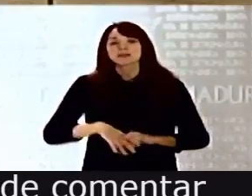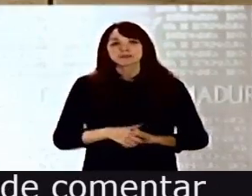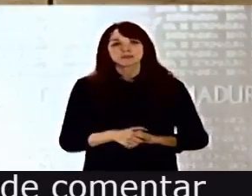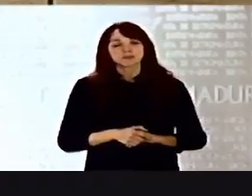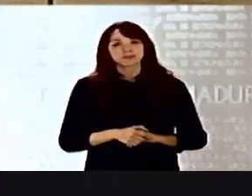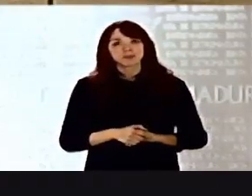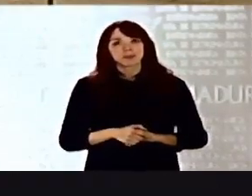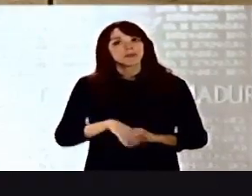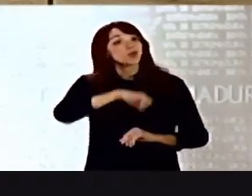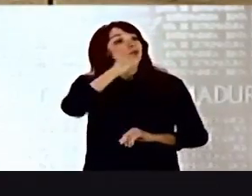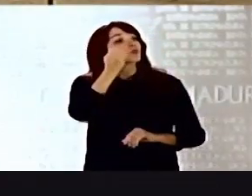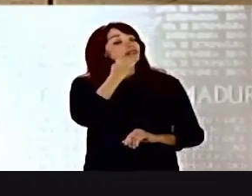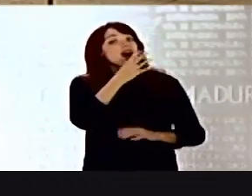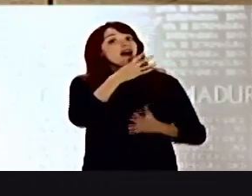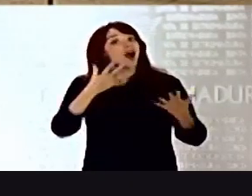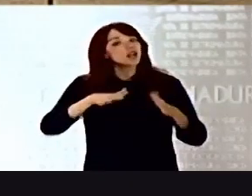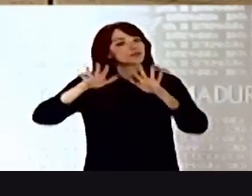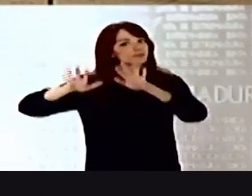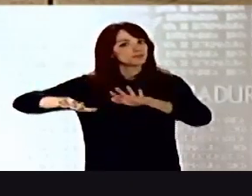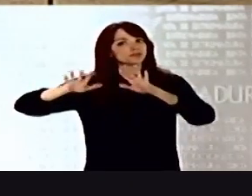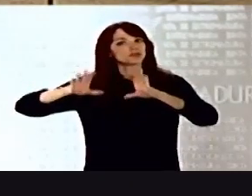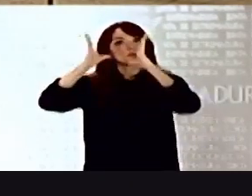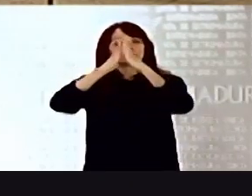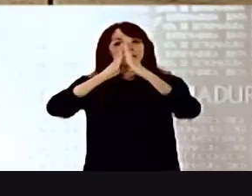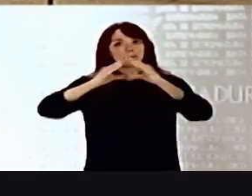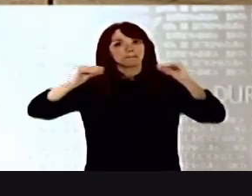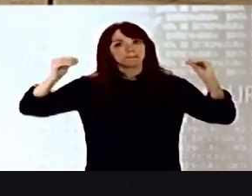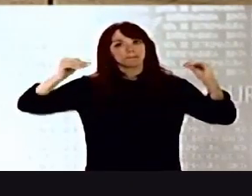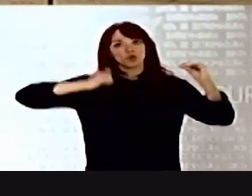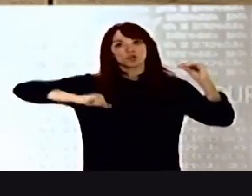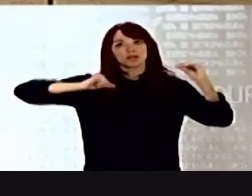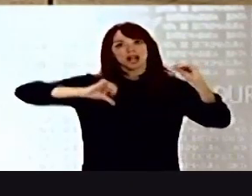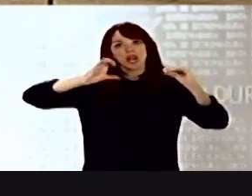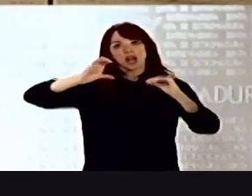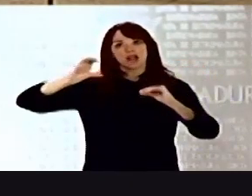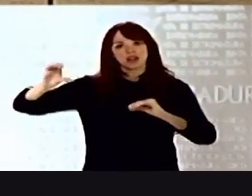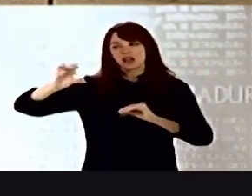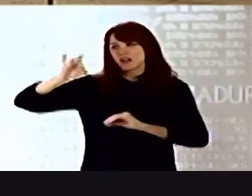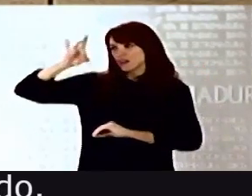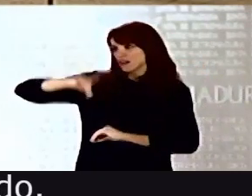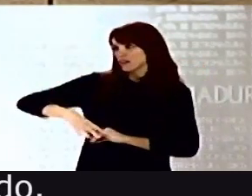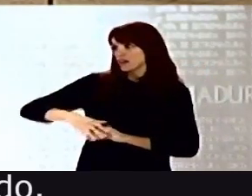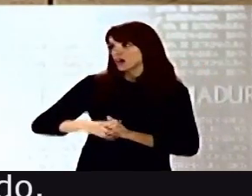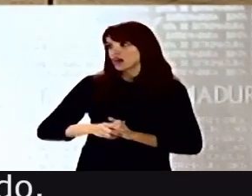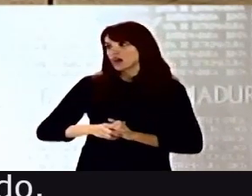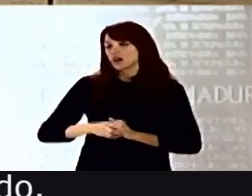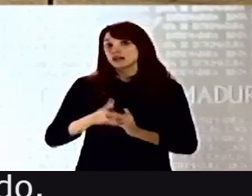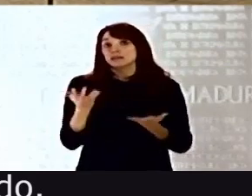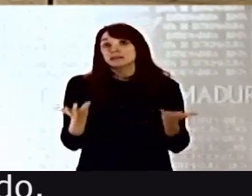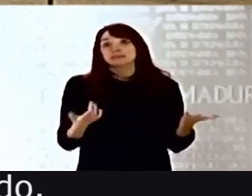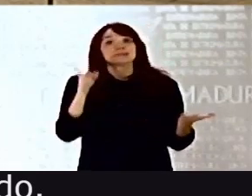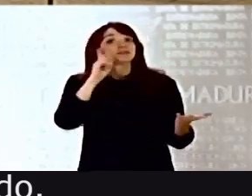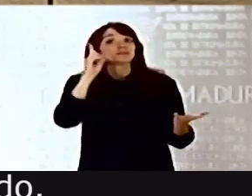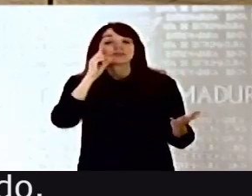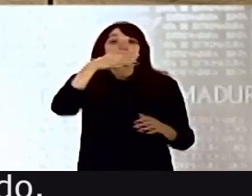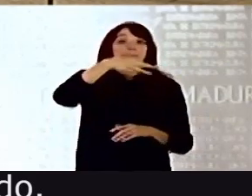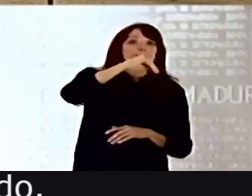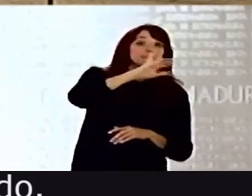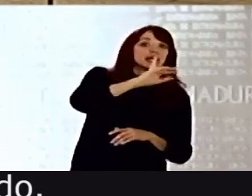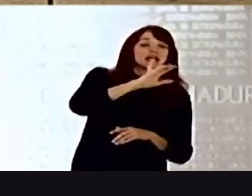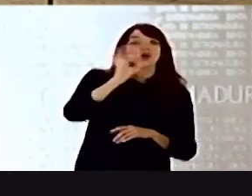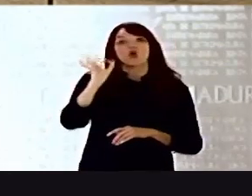Están protestando en el Hospital Universitario de Cáceres. ¿Quiénes? ¿Los MIR? Bueno, es que no sé si solamente son los MIR o son todos los